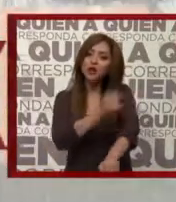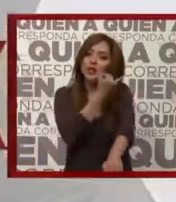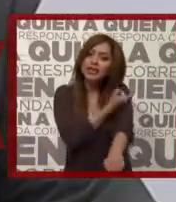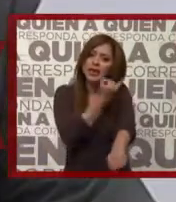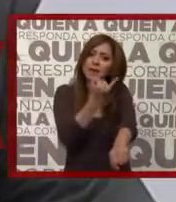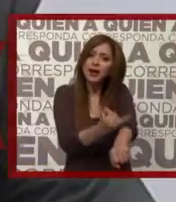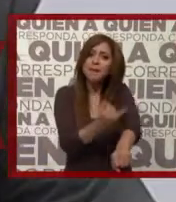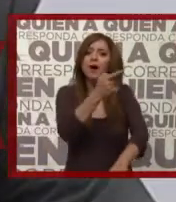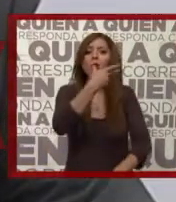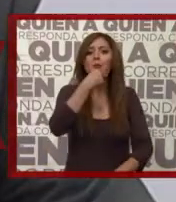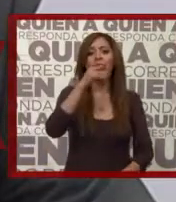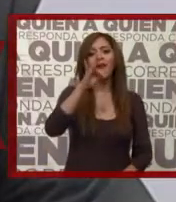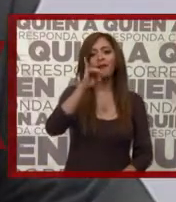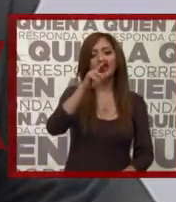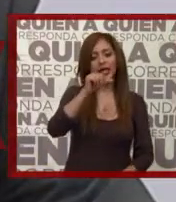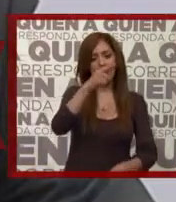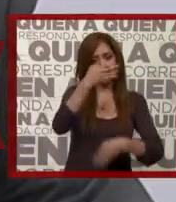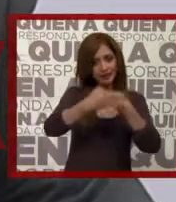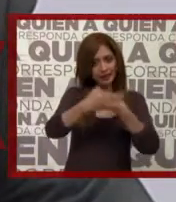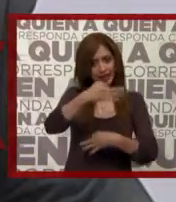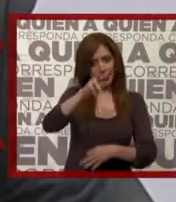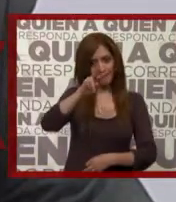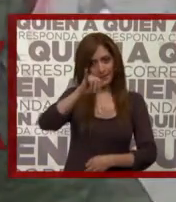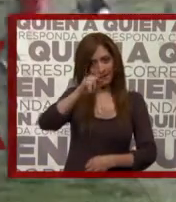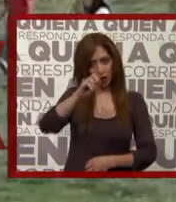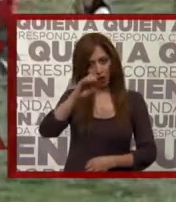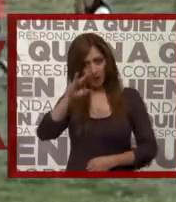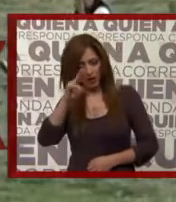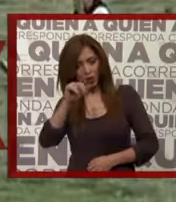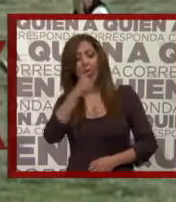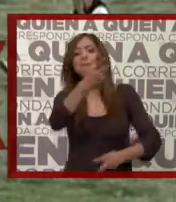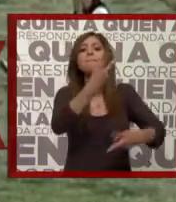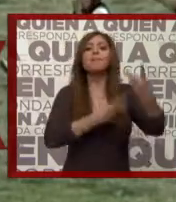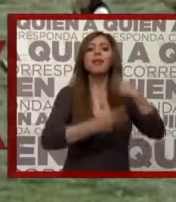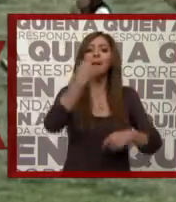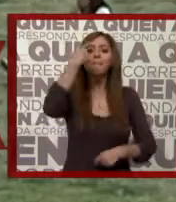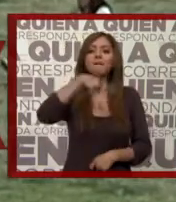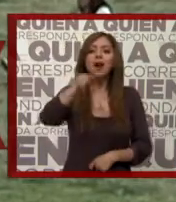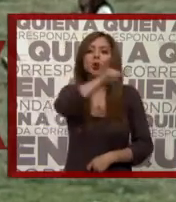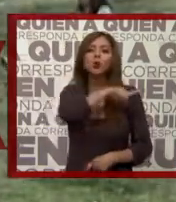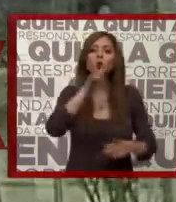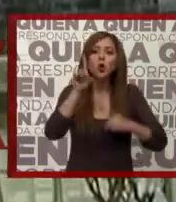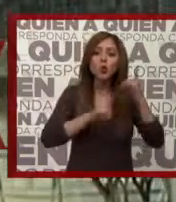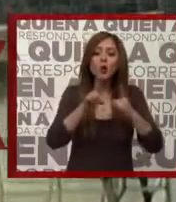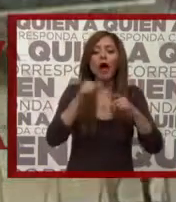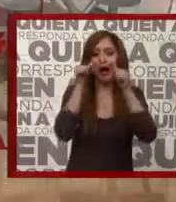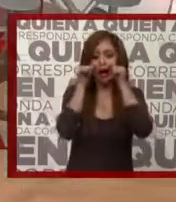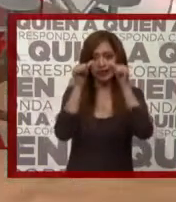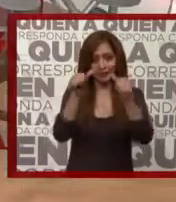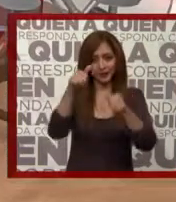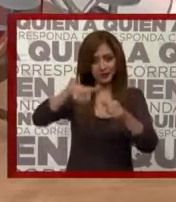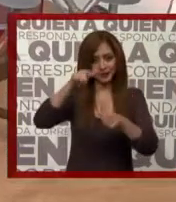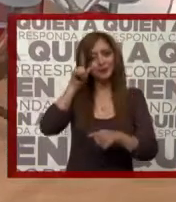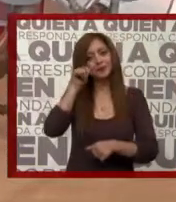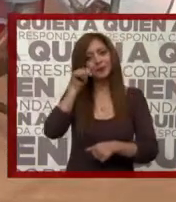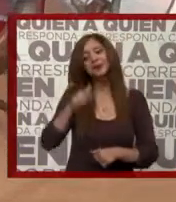Iztapalapa, el fiscal desconcentrado Víctor Manuel Castro Martínez lo atenderá para resolver todas sus dudas.